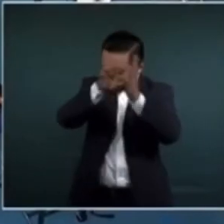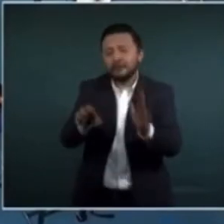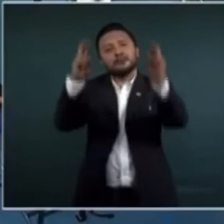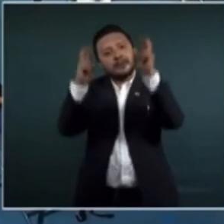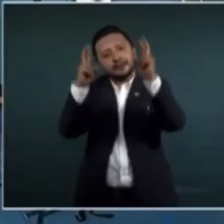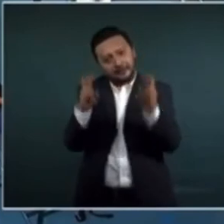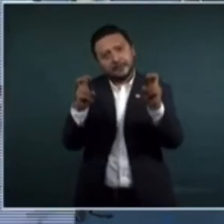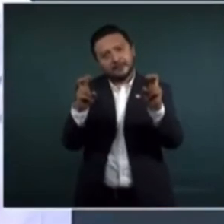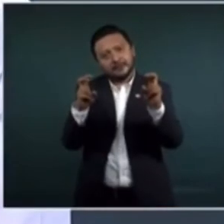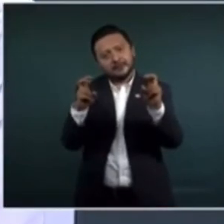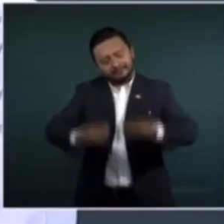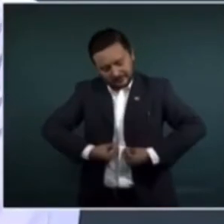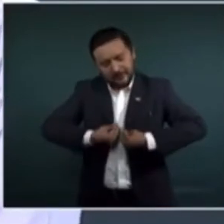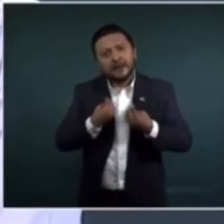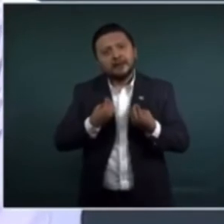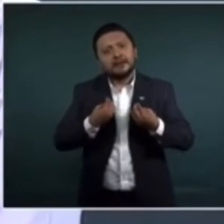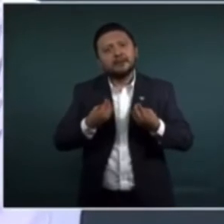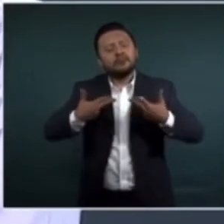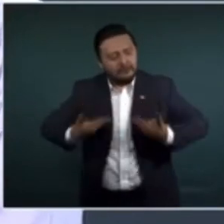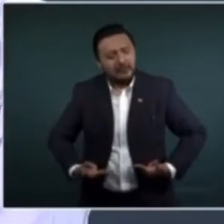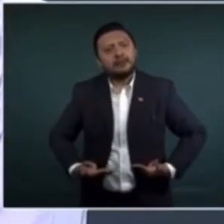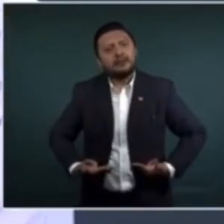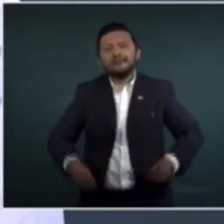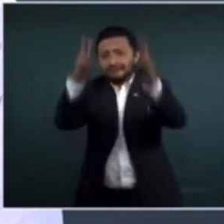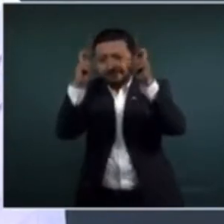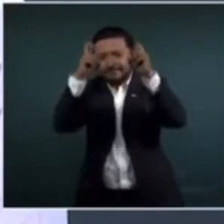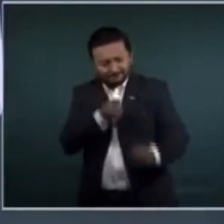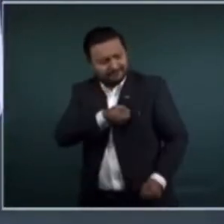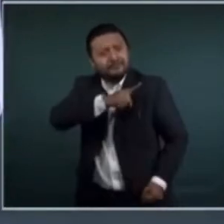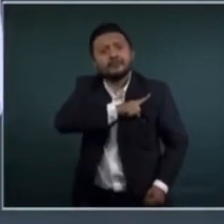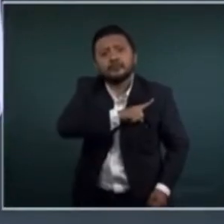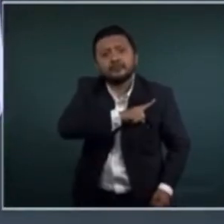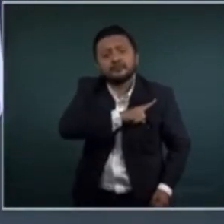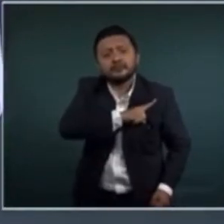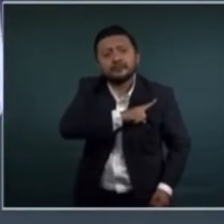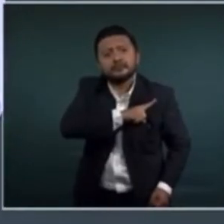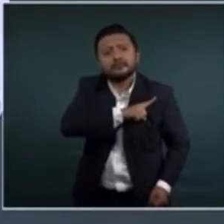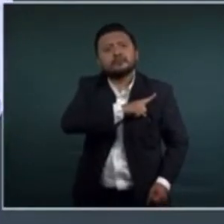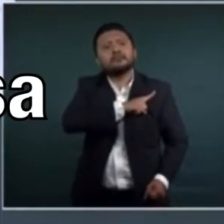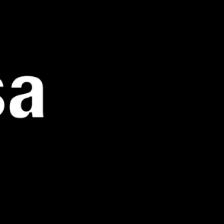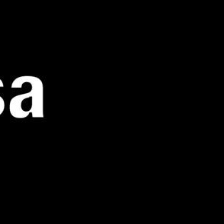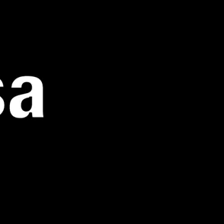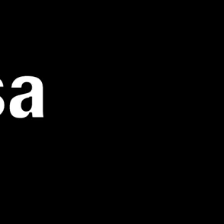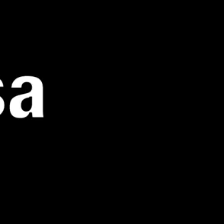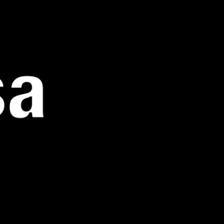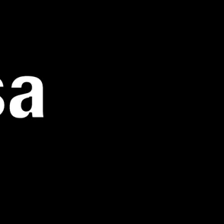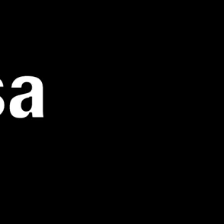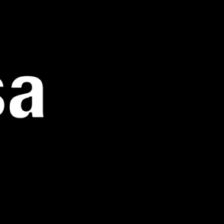de las vidas, como es el tema de la salud de los mexicanos.